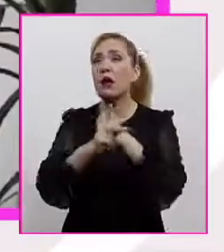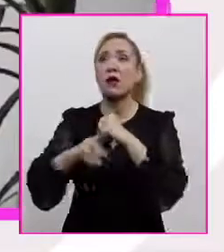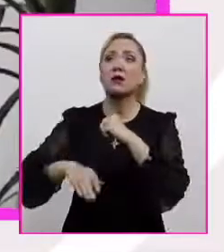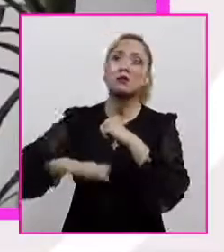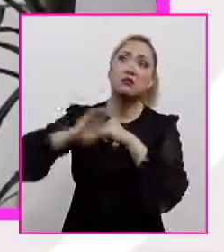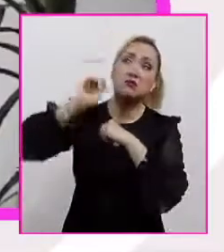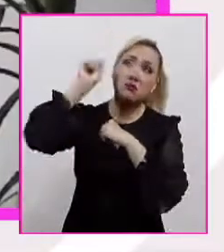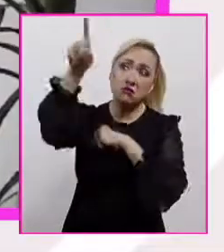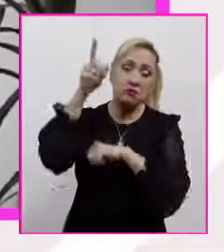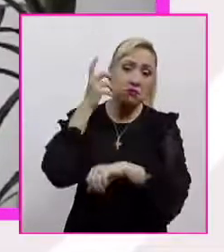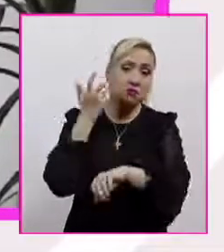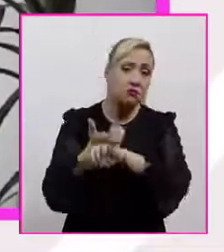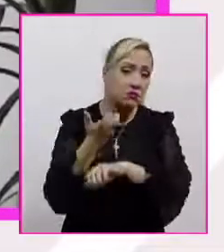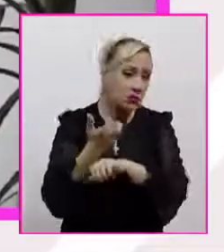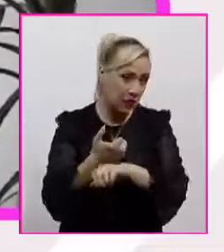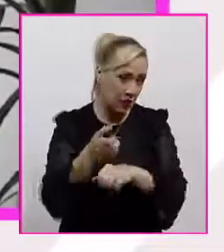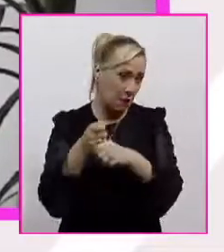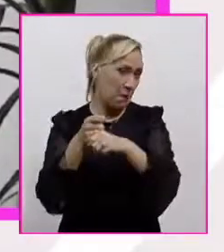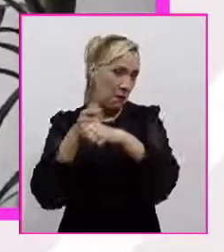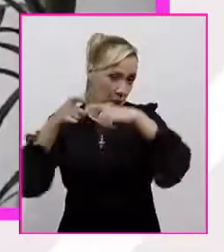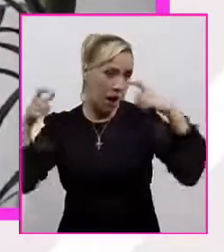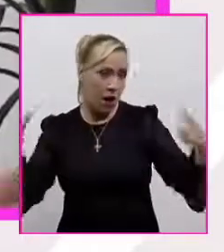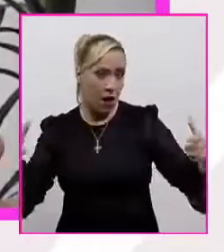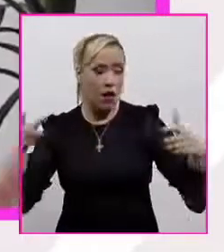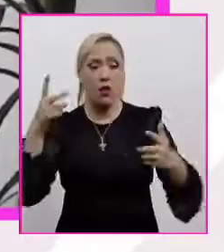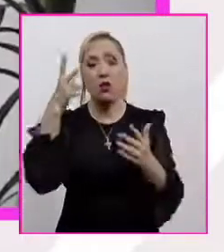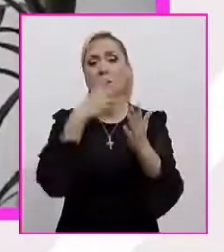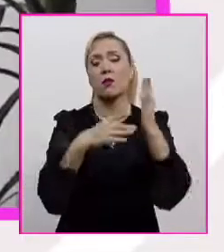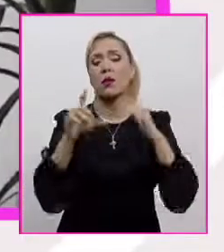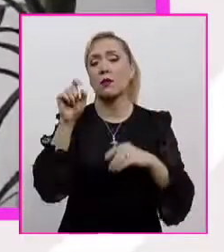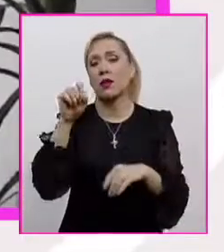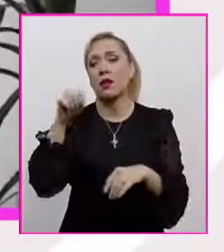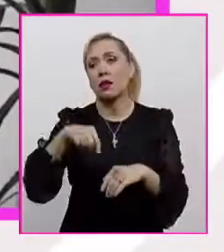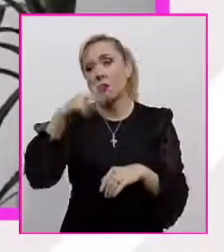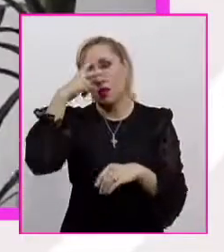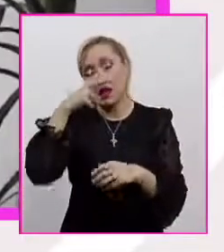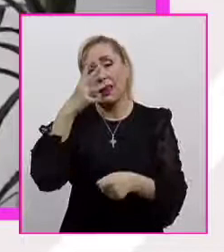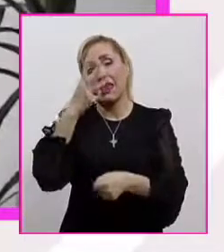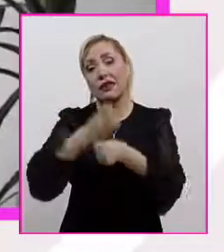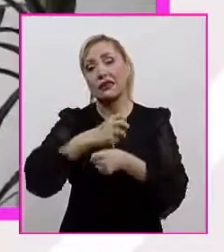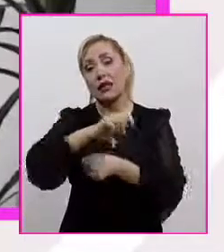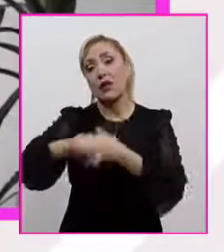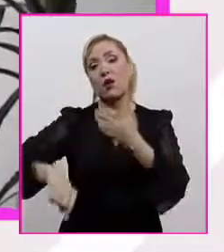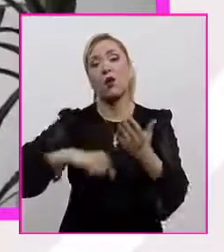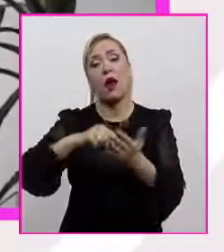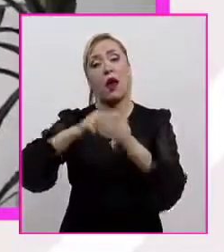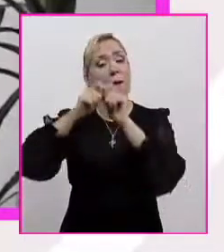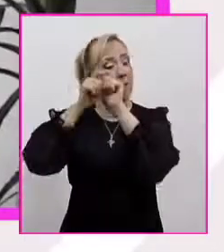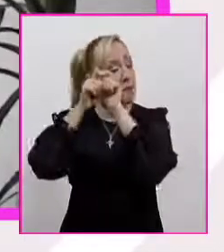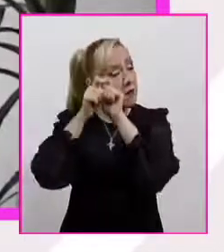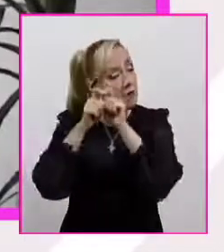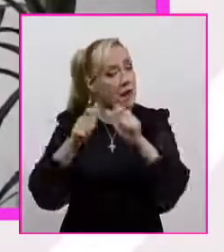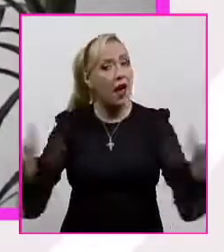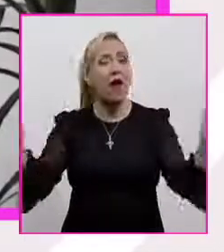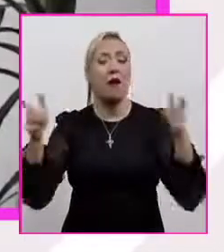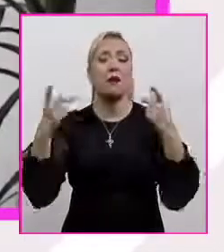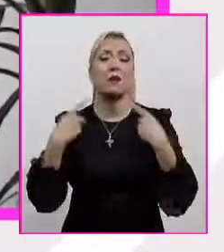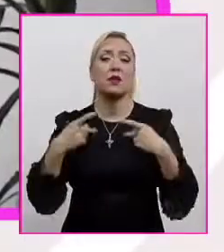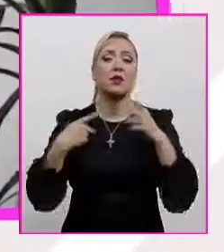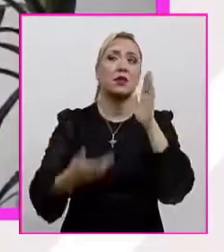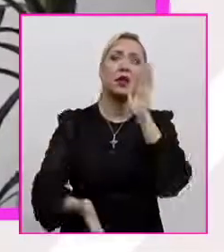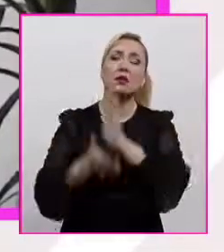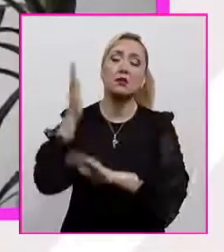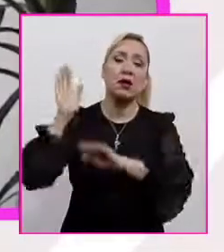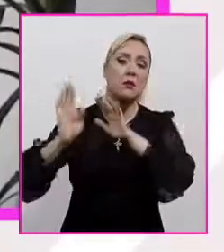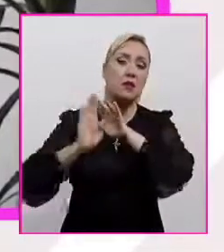en Estados Unidos, que en 2020 México ocupó el tercer lugar con el mayor número de migrantes